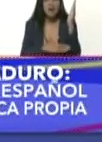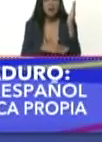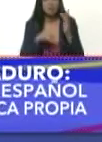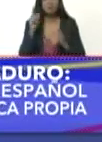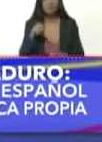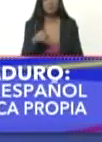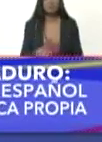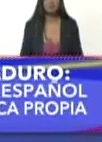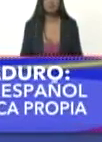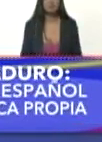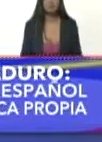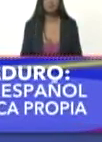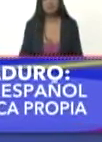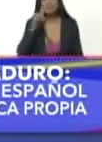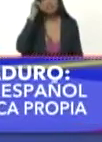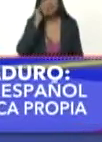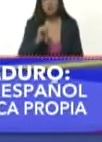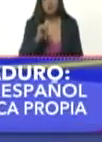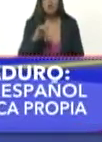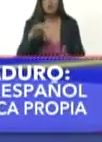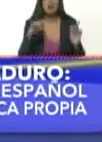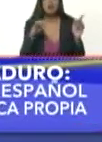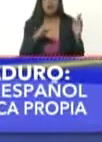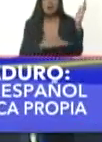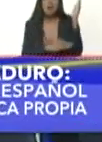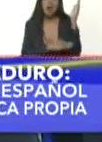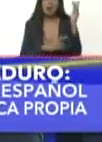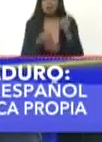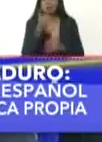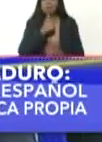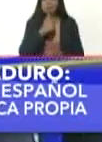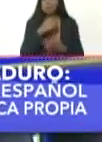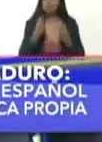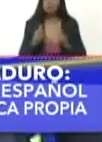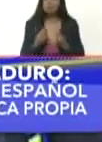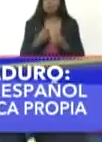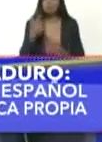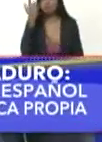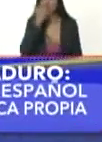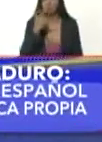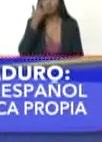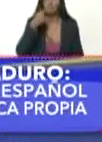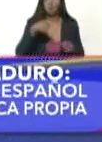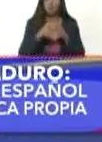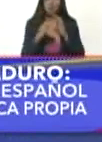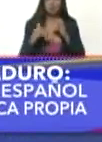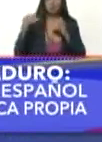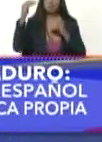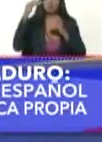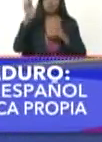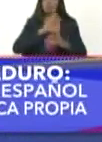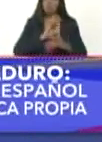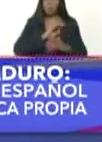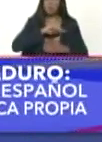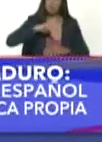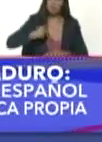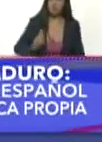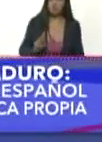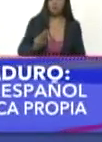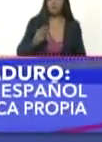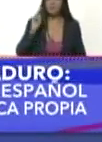Suarechurio, nos sentimos orgullosos de esa resistencia afro-venezolana y la asumimos como propia, como nuestra.